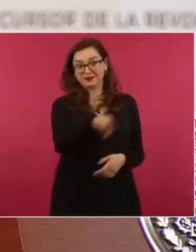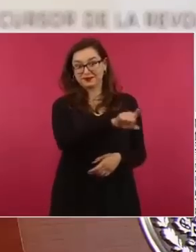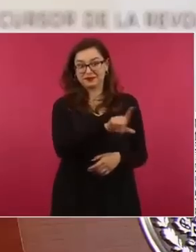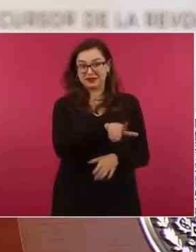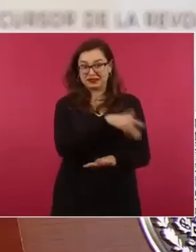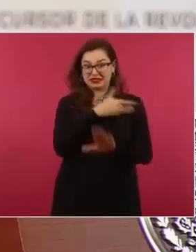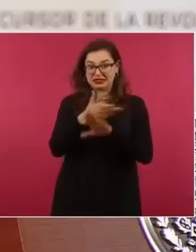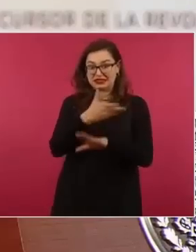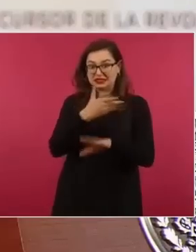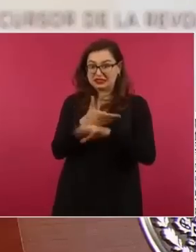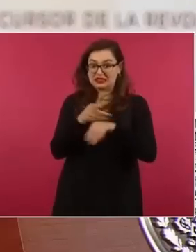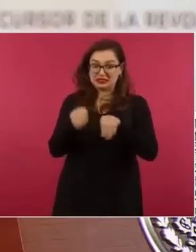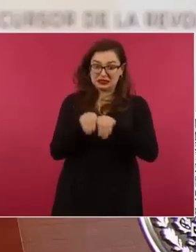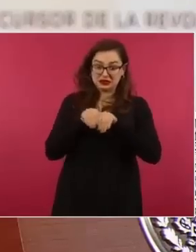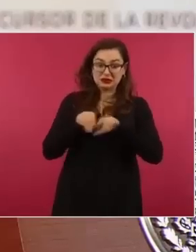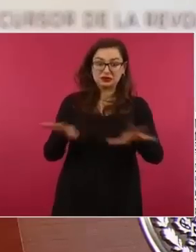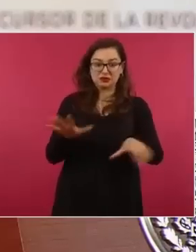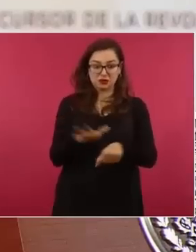Tamaulipas.